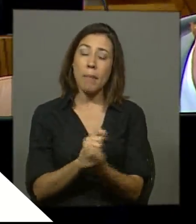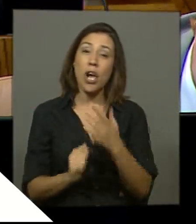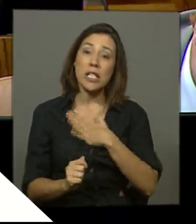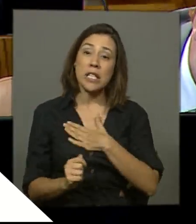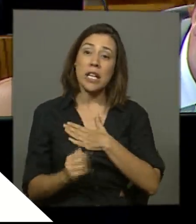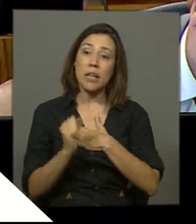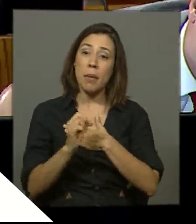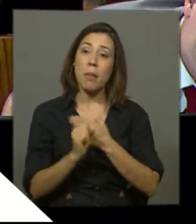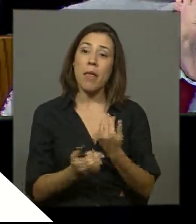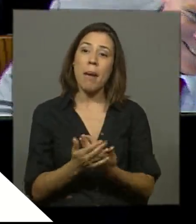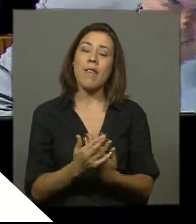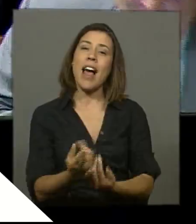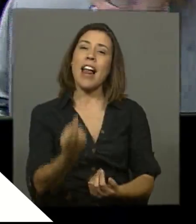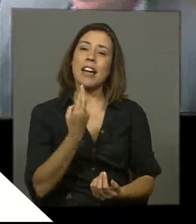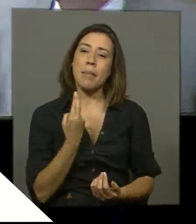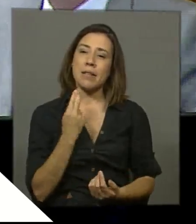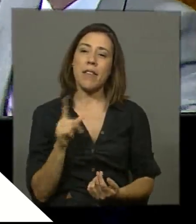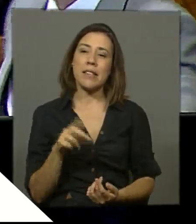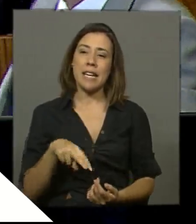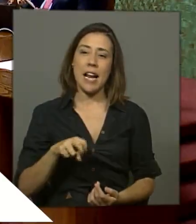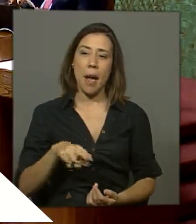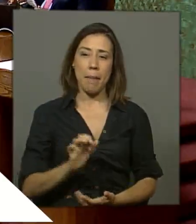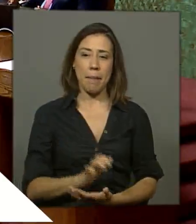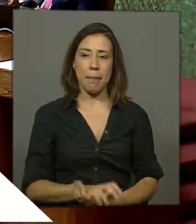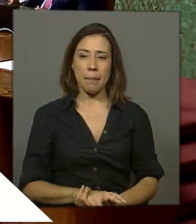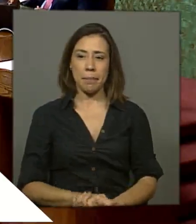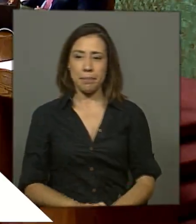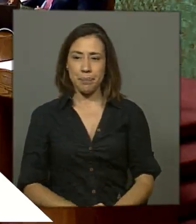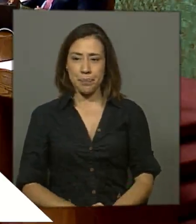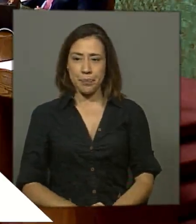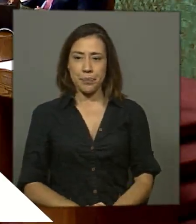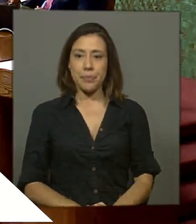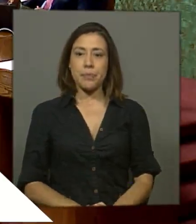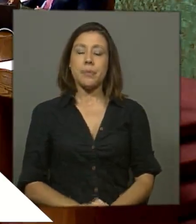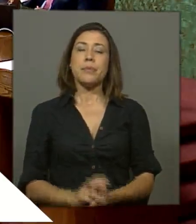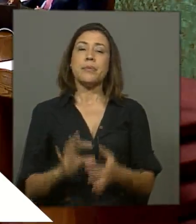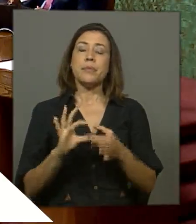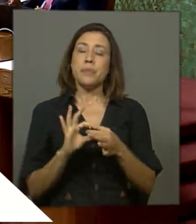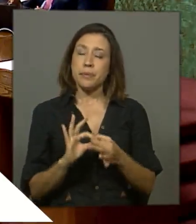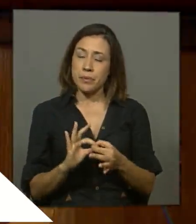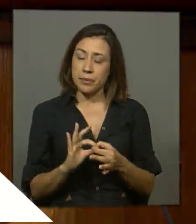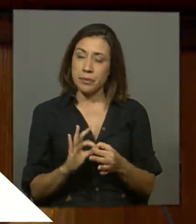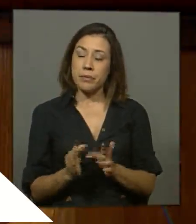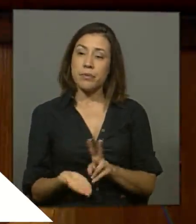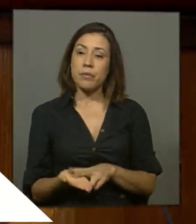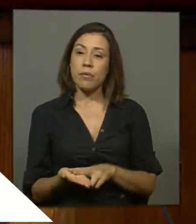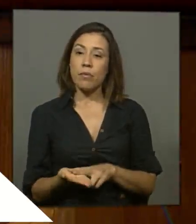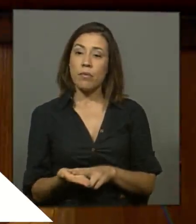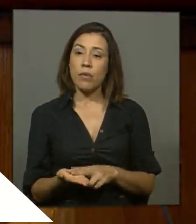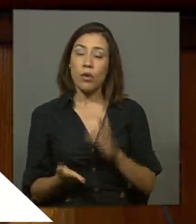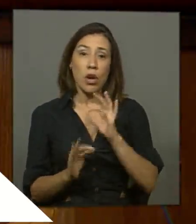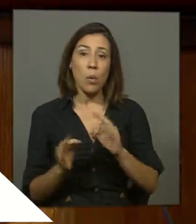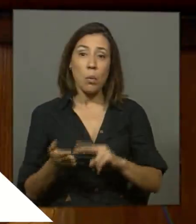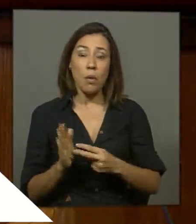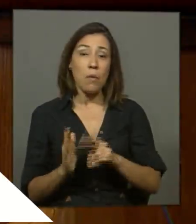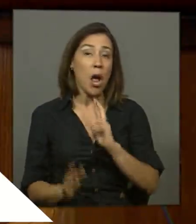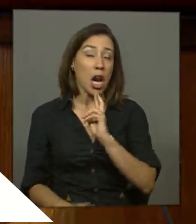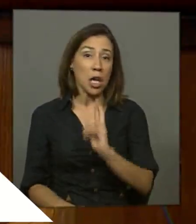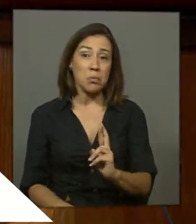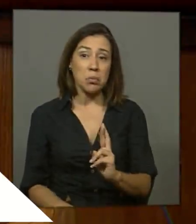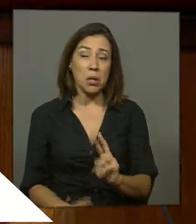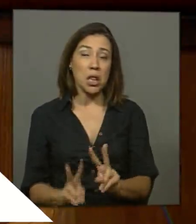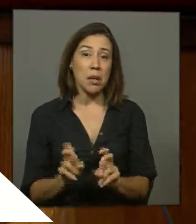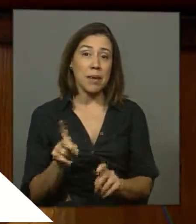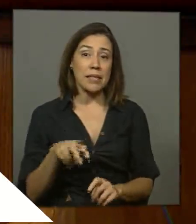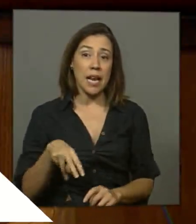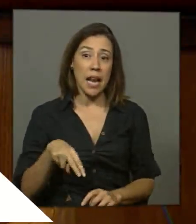también puede aprovechar de responderme lo del sename Muchas gracias bien muchas gracias la verdad es que yo no tengo ningún problema en responderlo